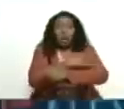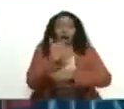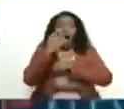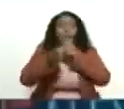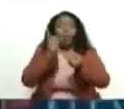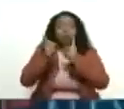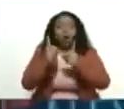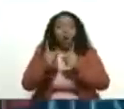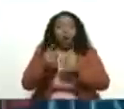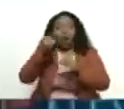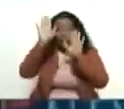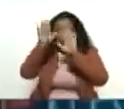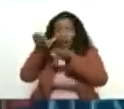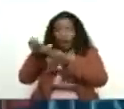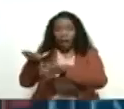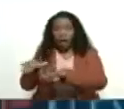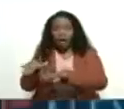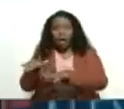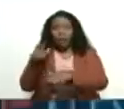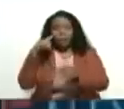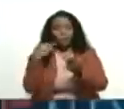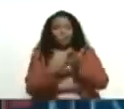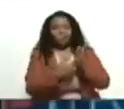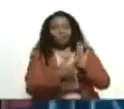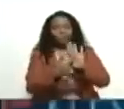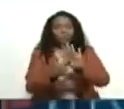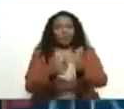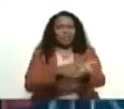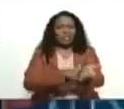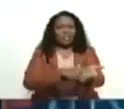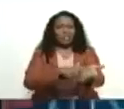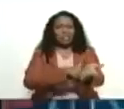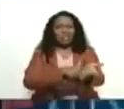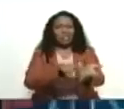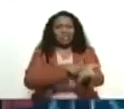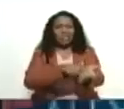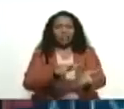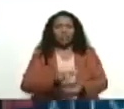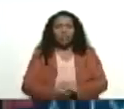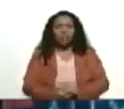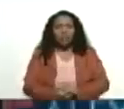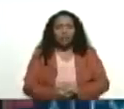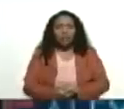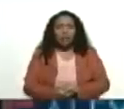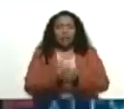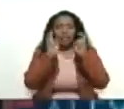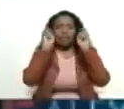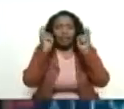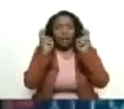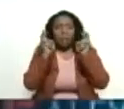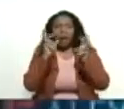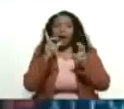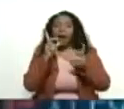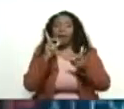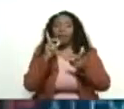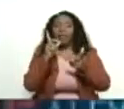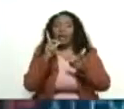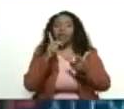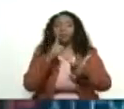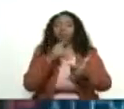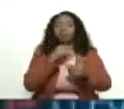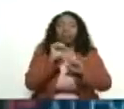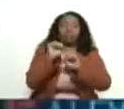absoluta demostración de indignidad, de condición de apátridas. Hay un